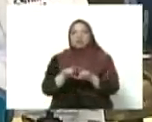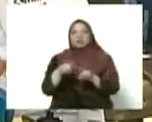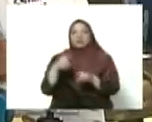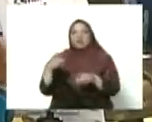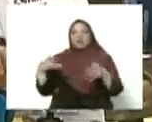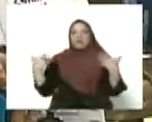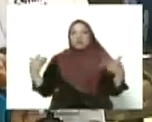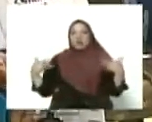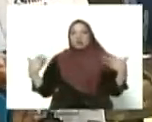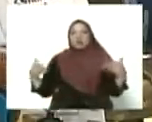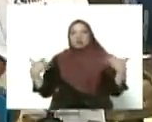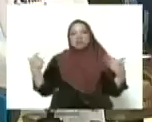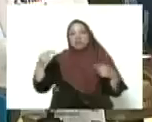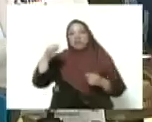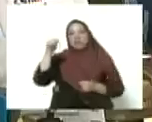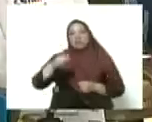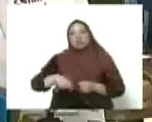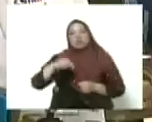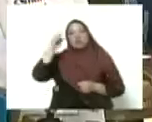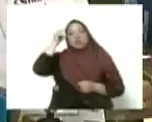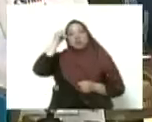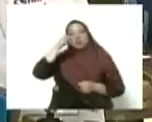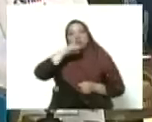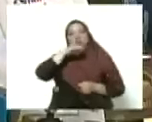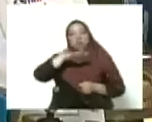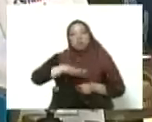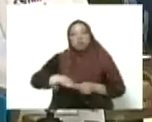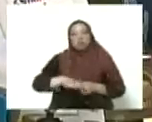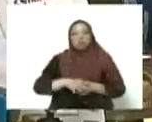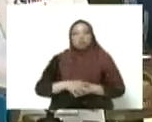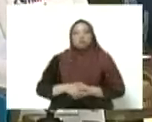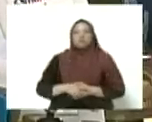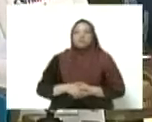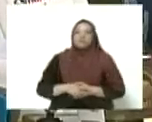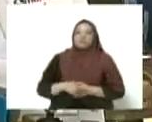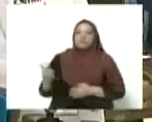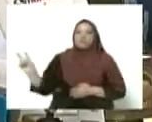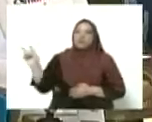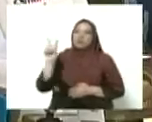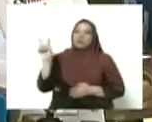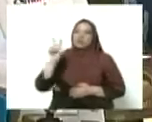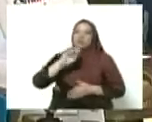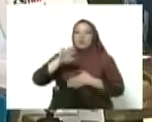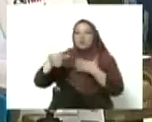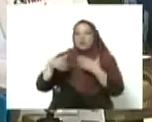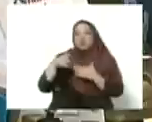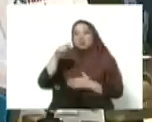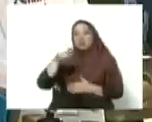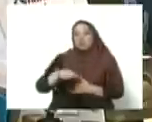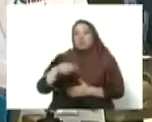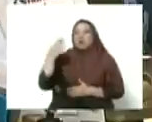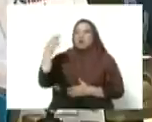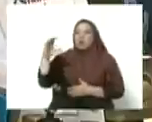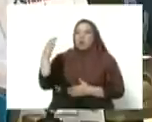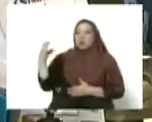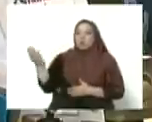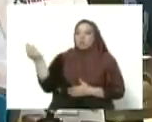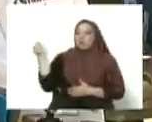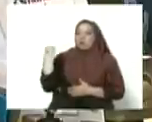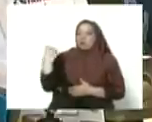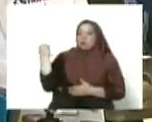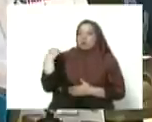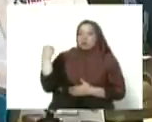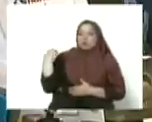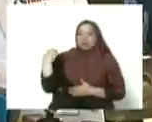estamos muy contentos que hoy, un día histórico, para Venezuela y para Colombia, la asistencia